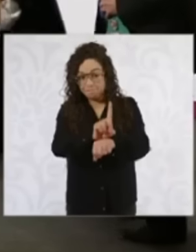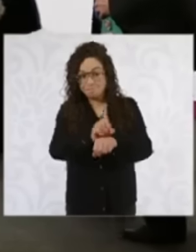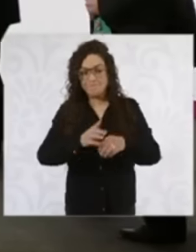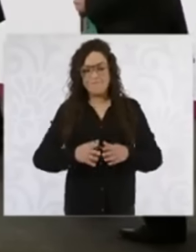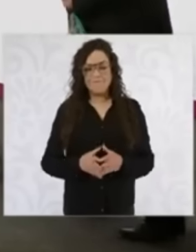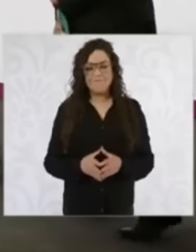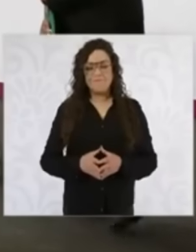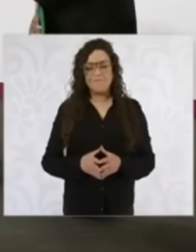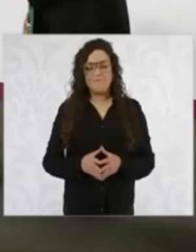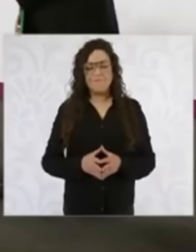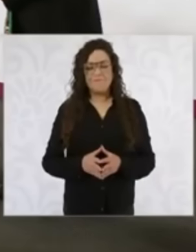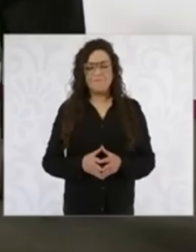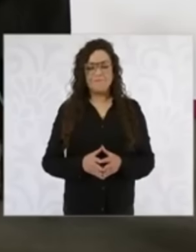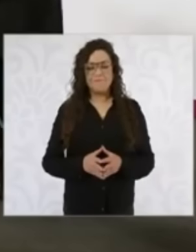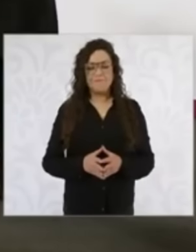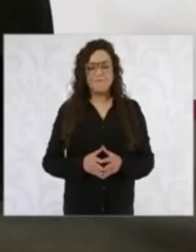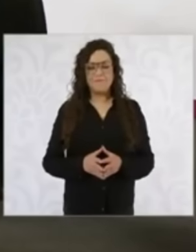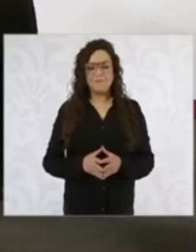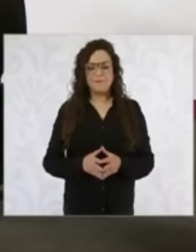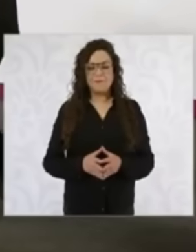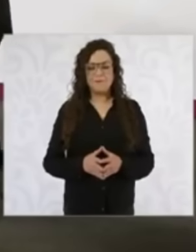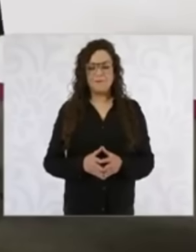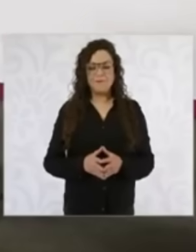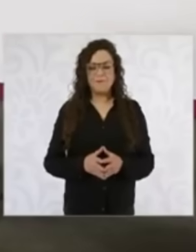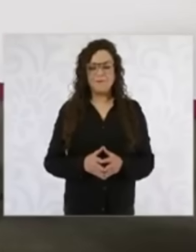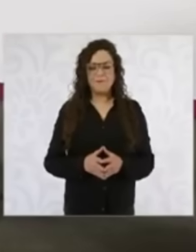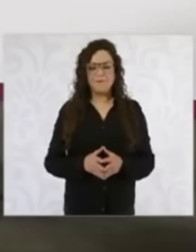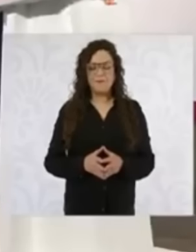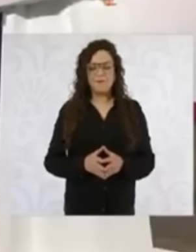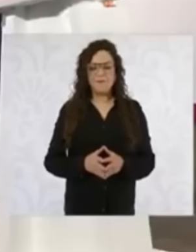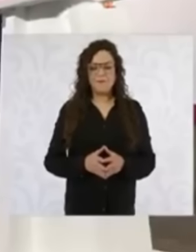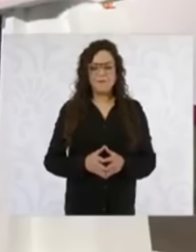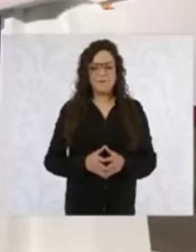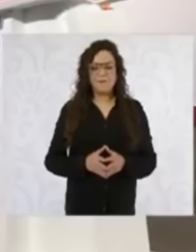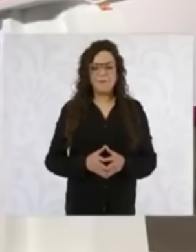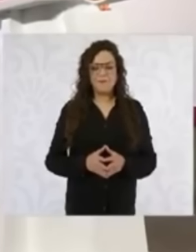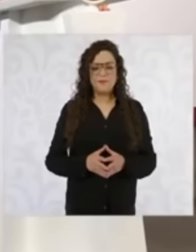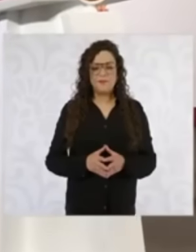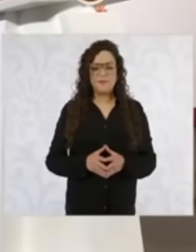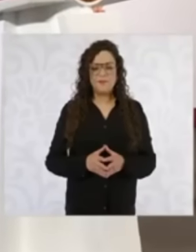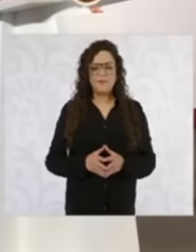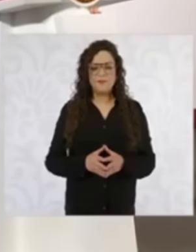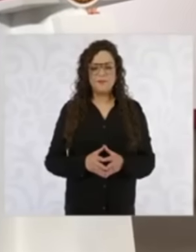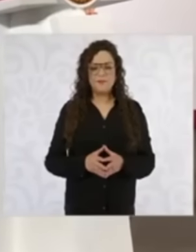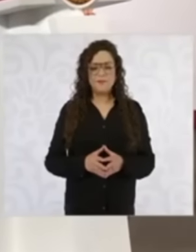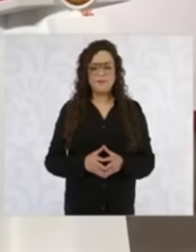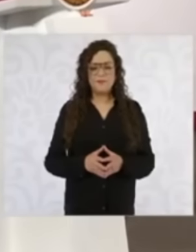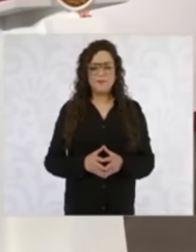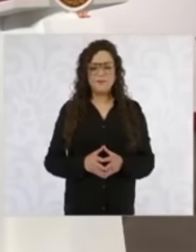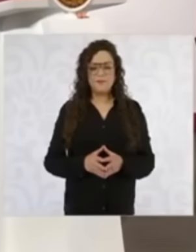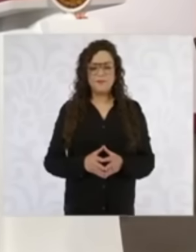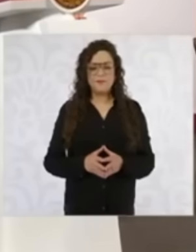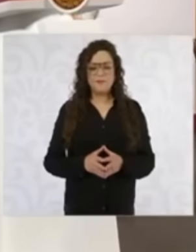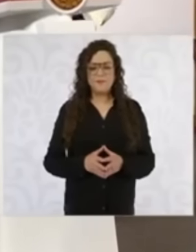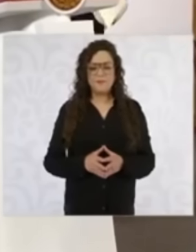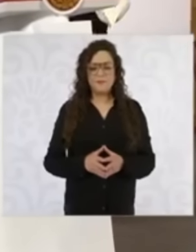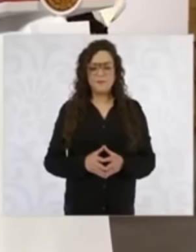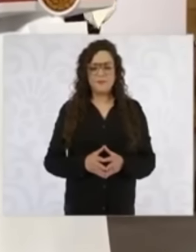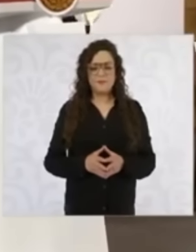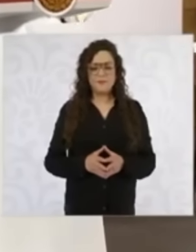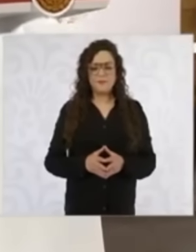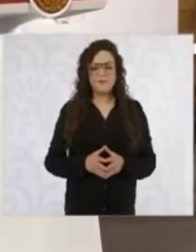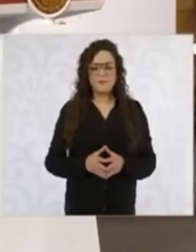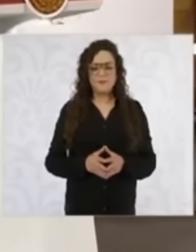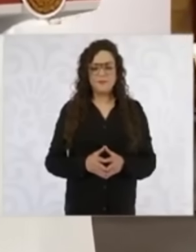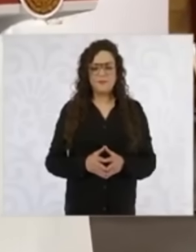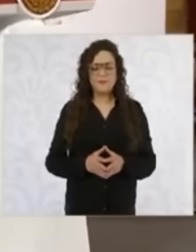a la inflación. Además, hay que considerar que el gobierno tiene que equilibrar muchos factores económicos para poder sostener estos programas.